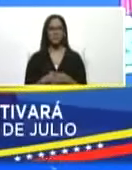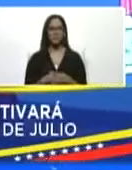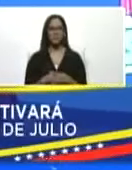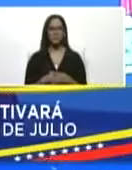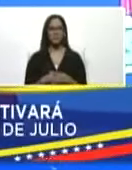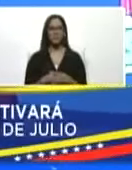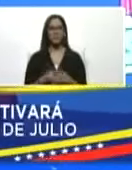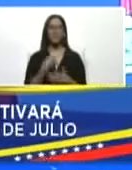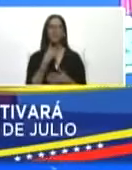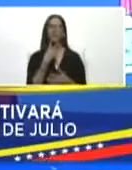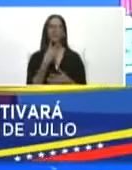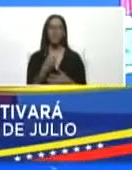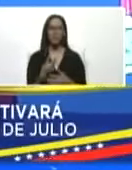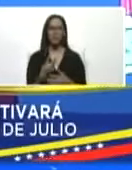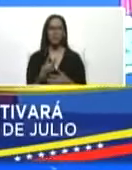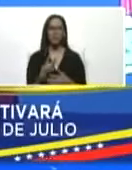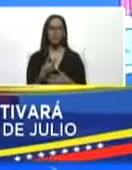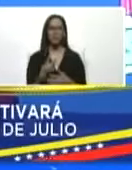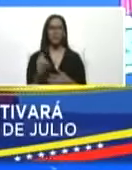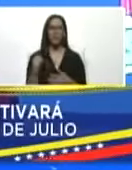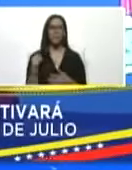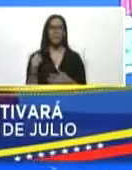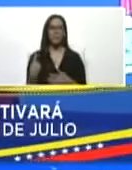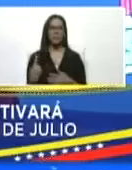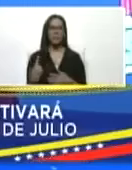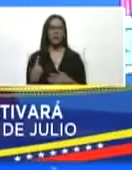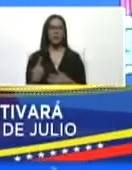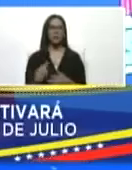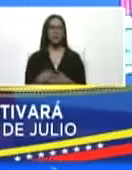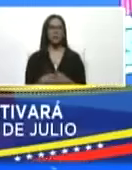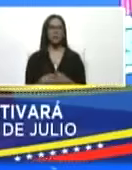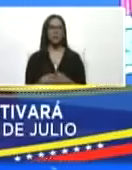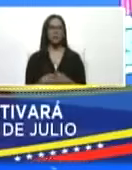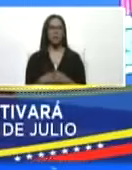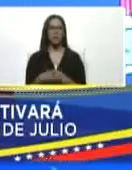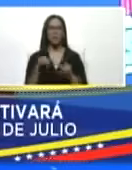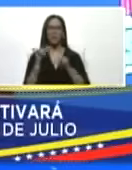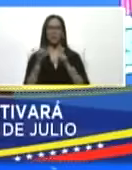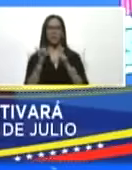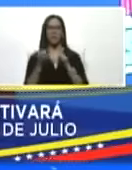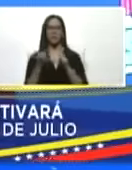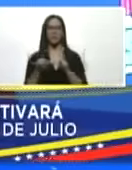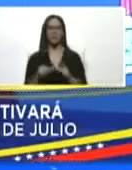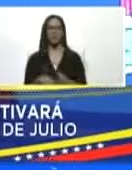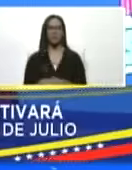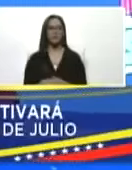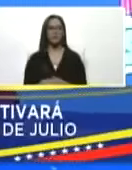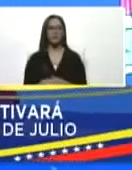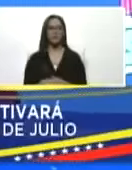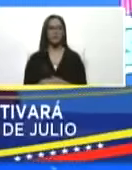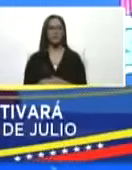unos voceros principales e influencers.